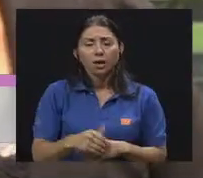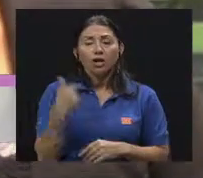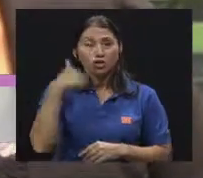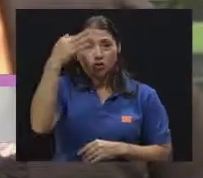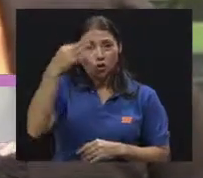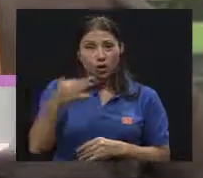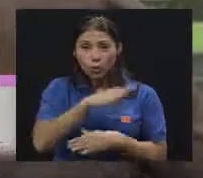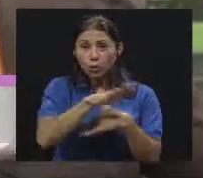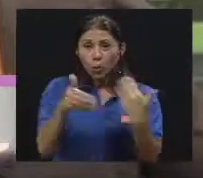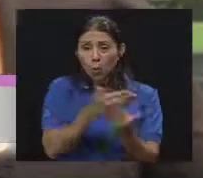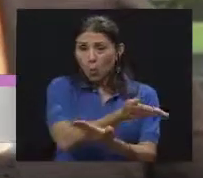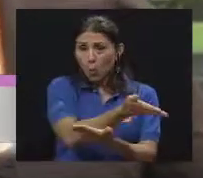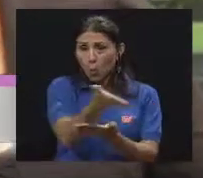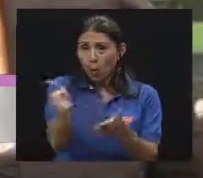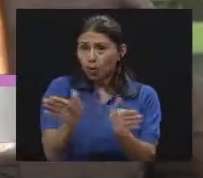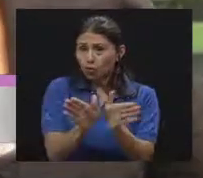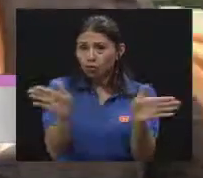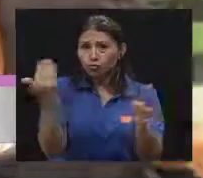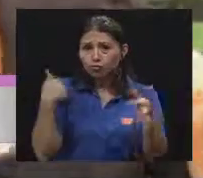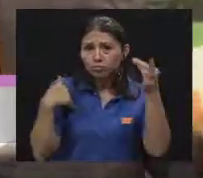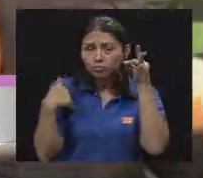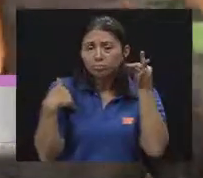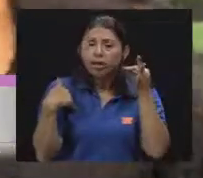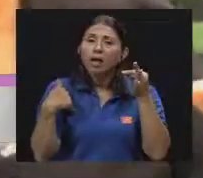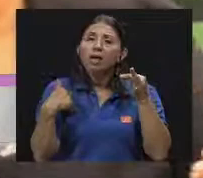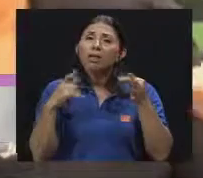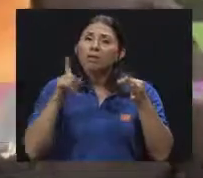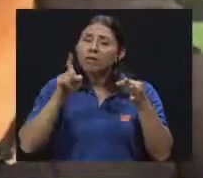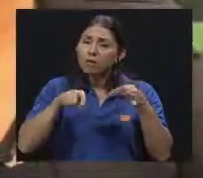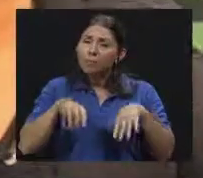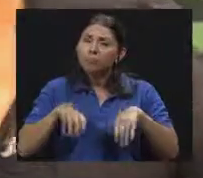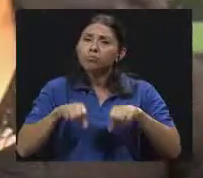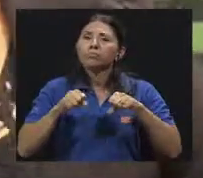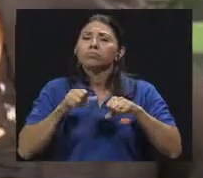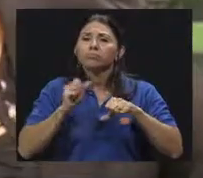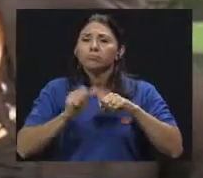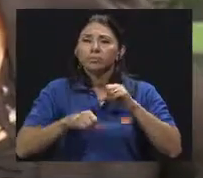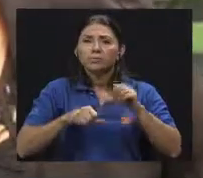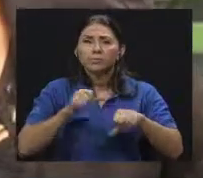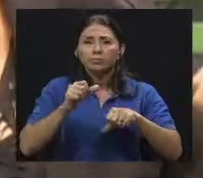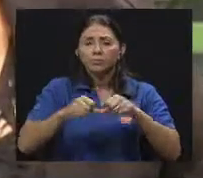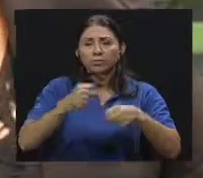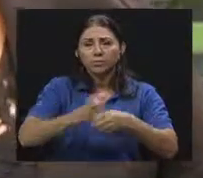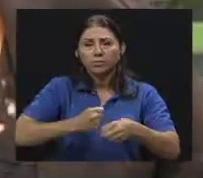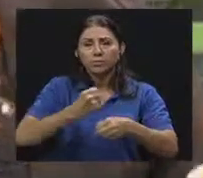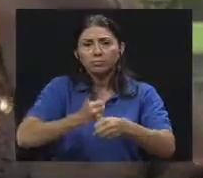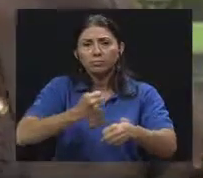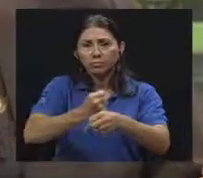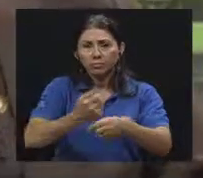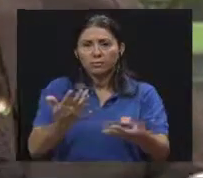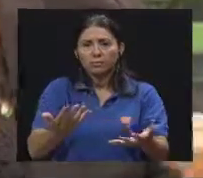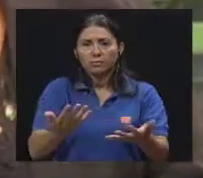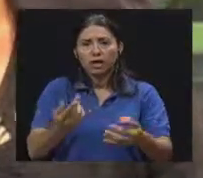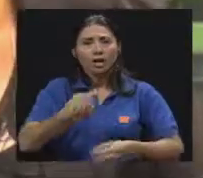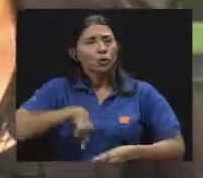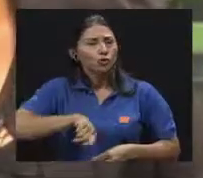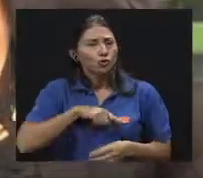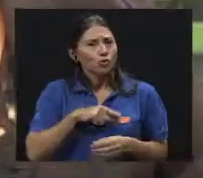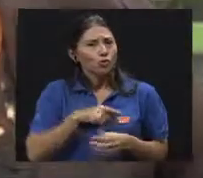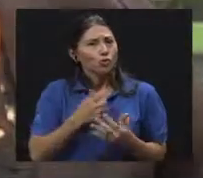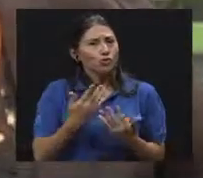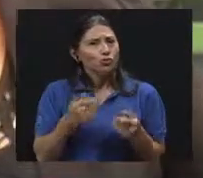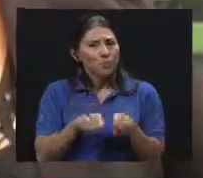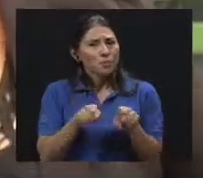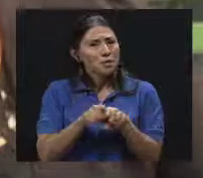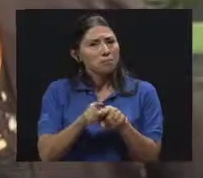creo que todas y todos tenemos un granito de arena que aportar, ¿verdad? Uh-huh. Y también hasta cierto punto hemos llegado a ser cómplices,